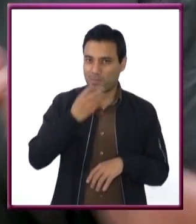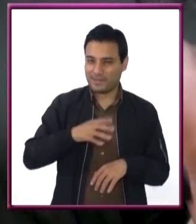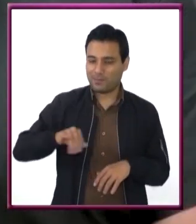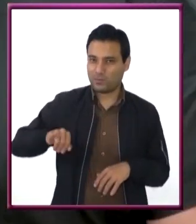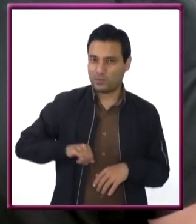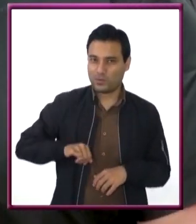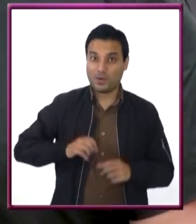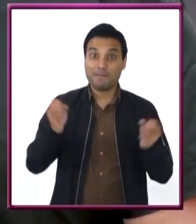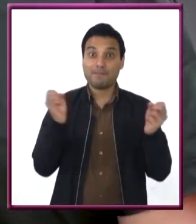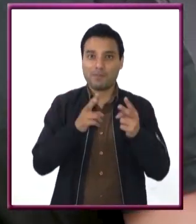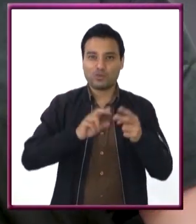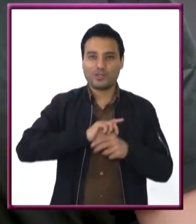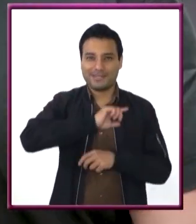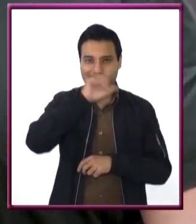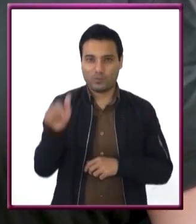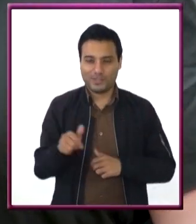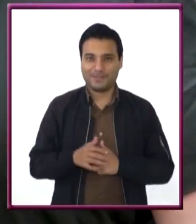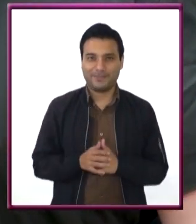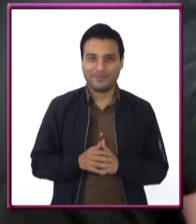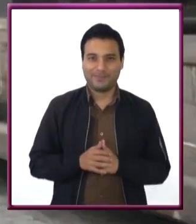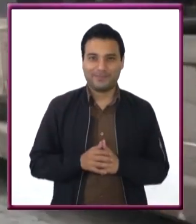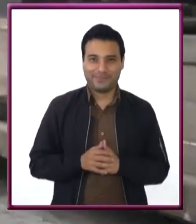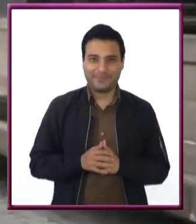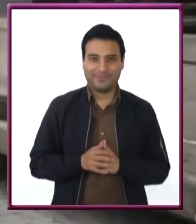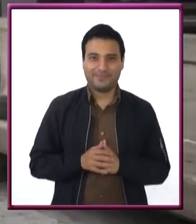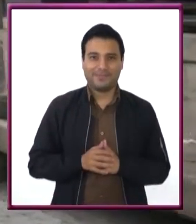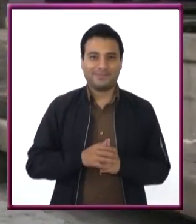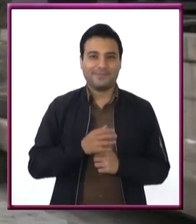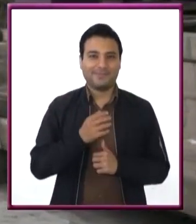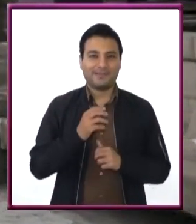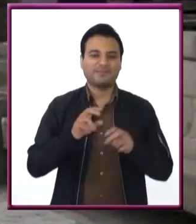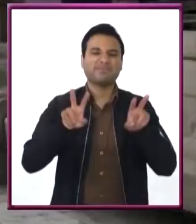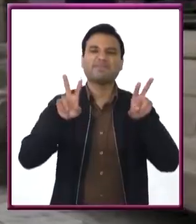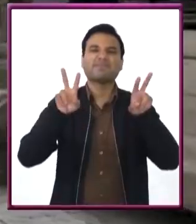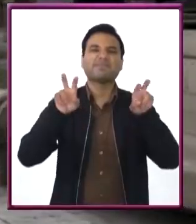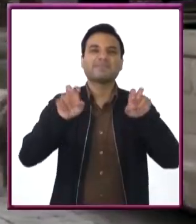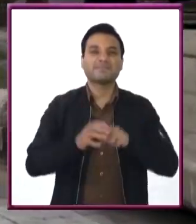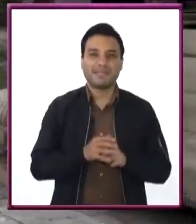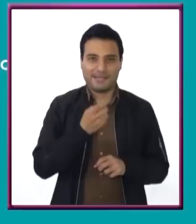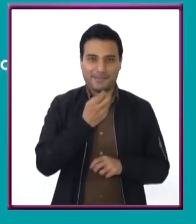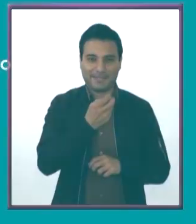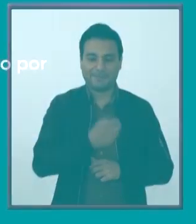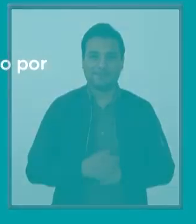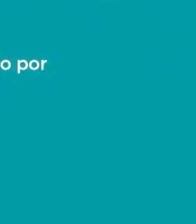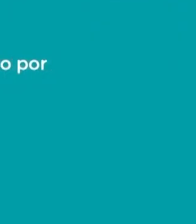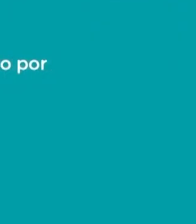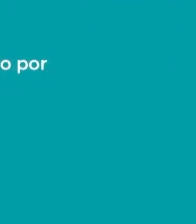bueno. Nosotros nos vemos al rato en un episodio más de Elemental.